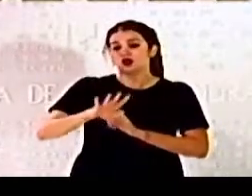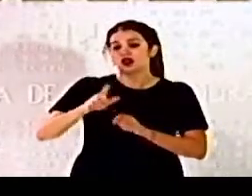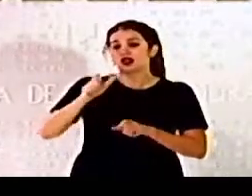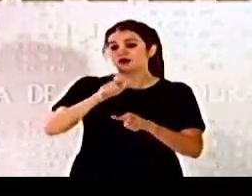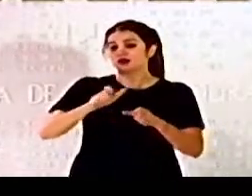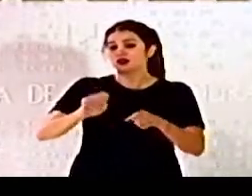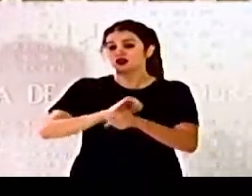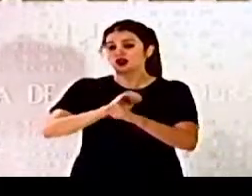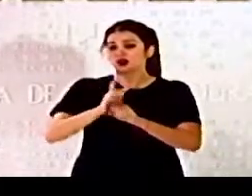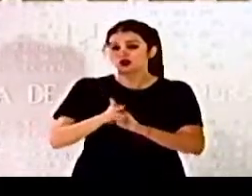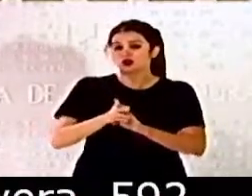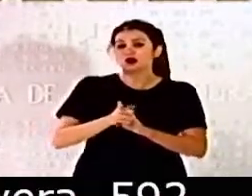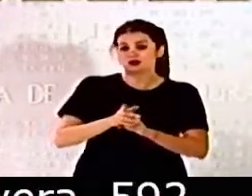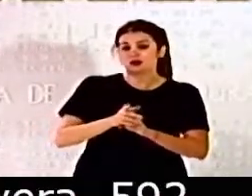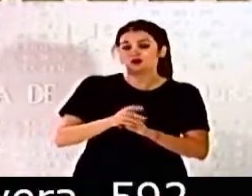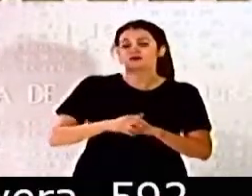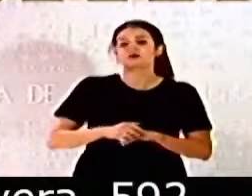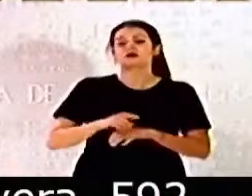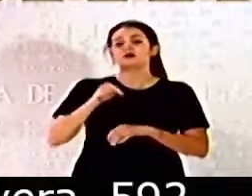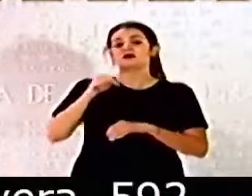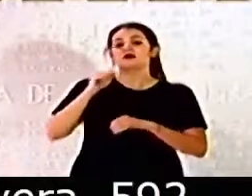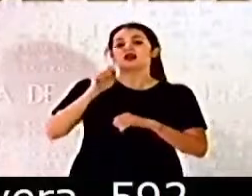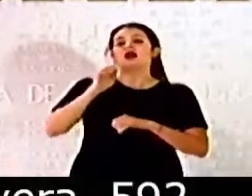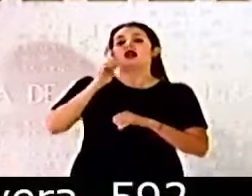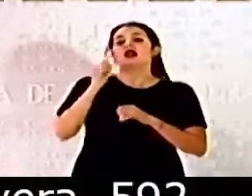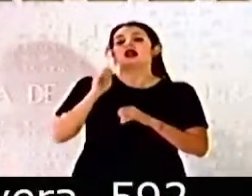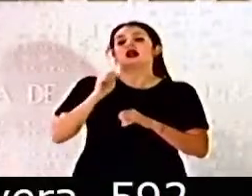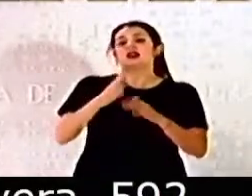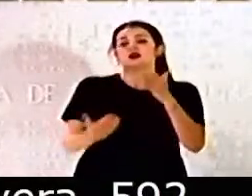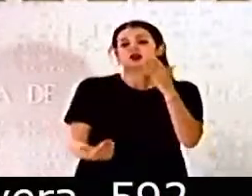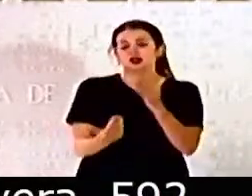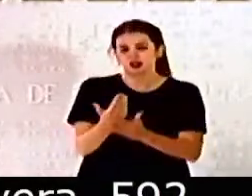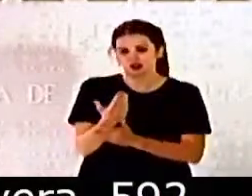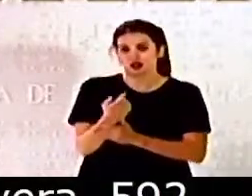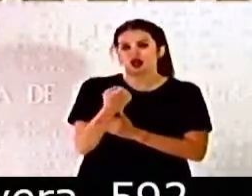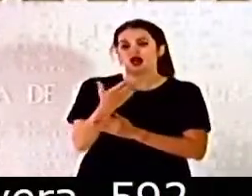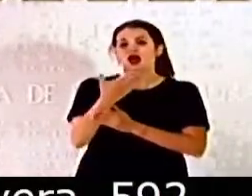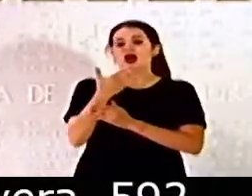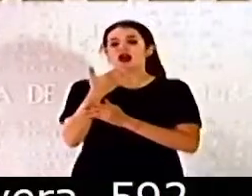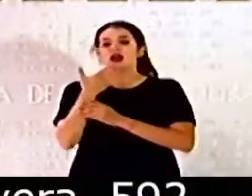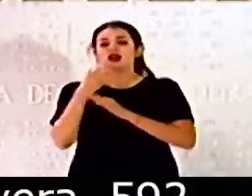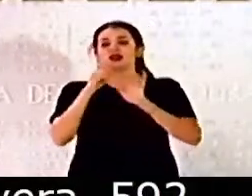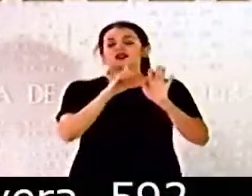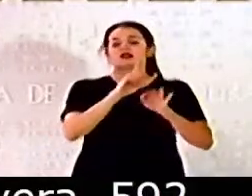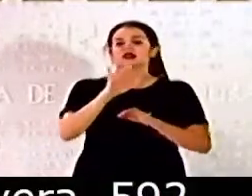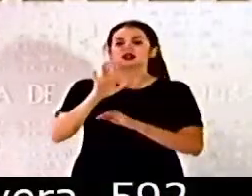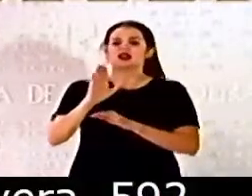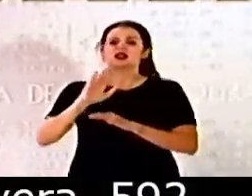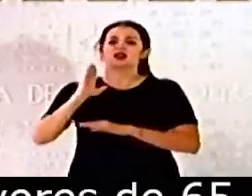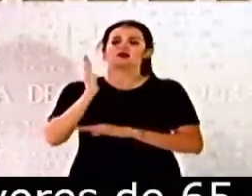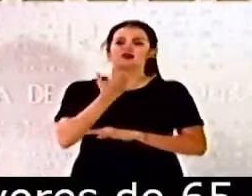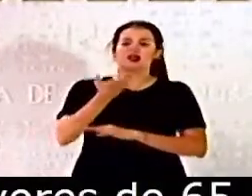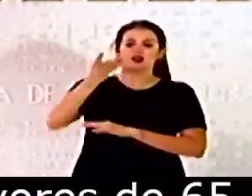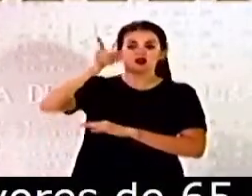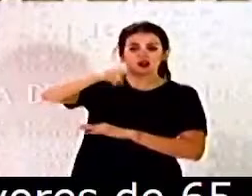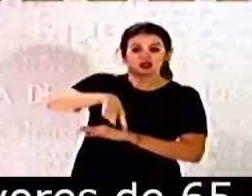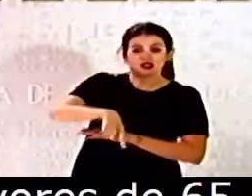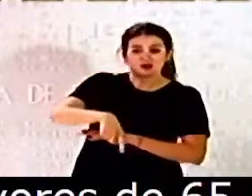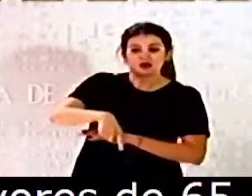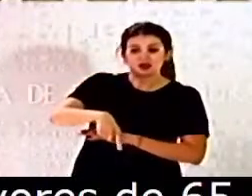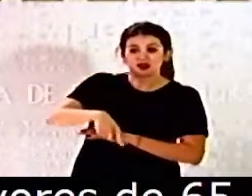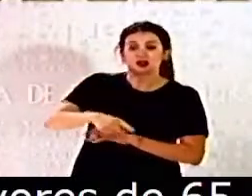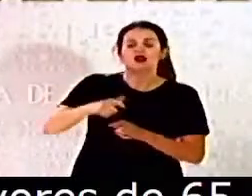con una incidencia muy elevada en mayores de 65, que tanto a los 14 como a los 7 días tiene una incidencia acumulada